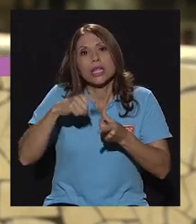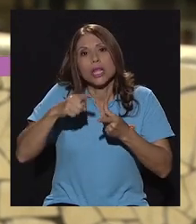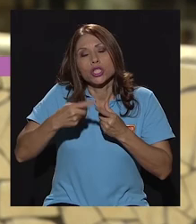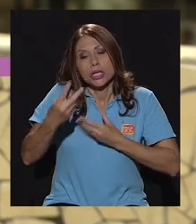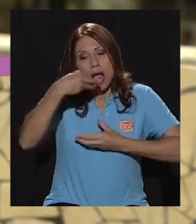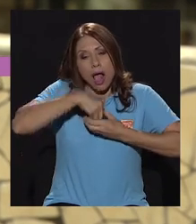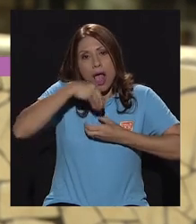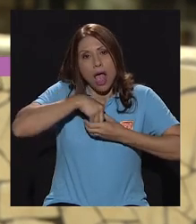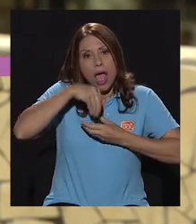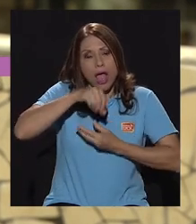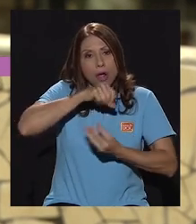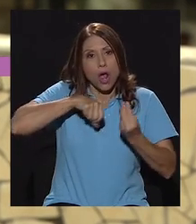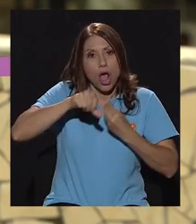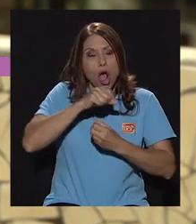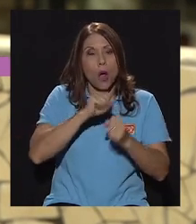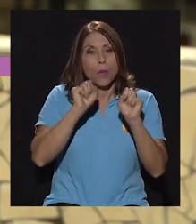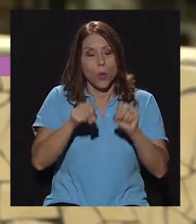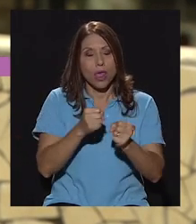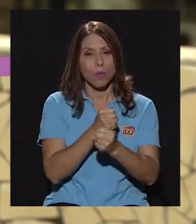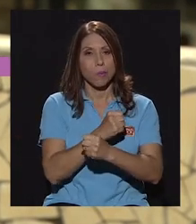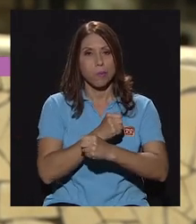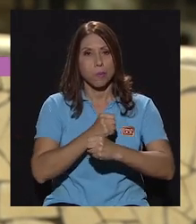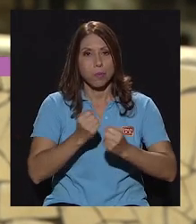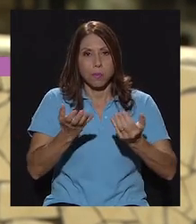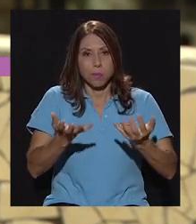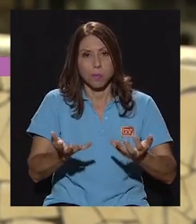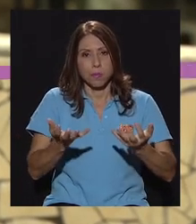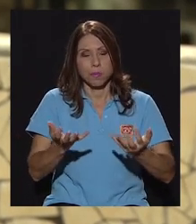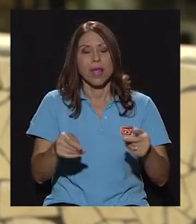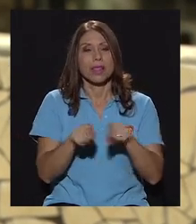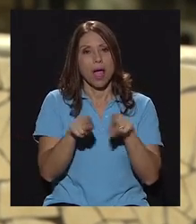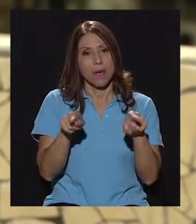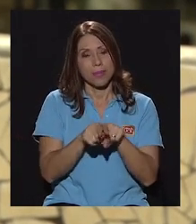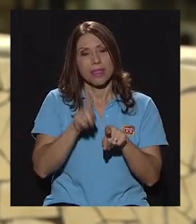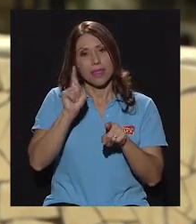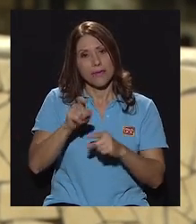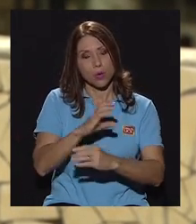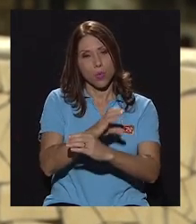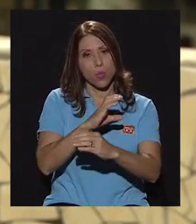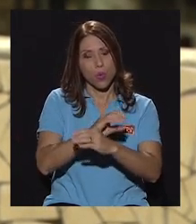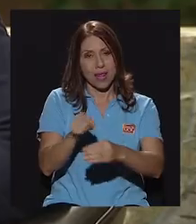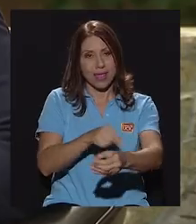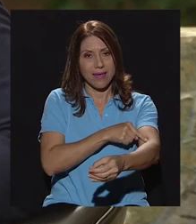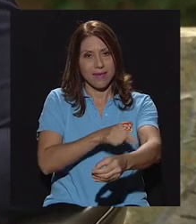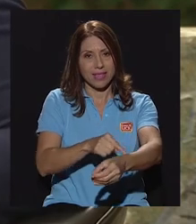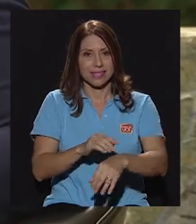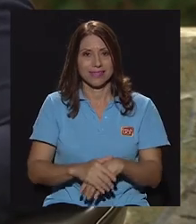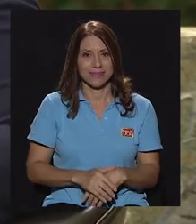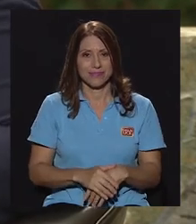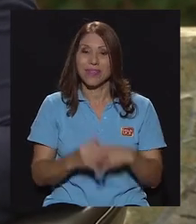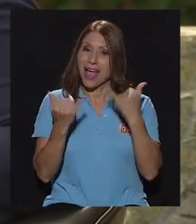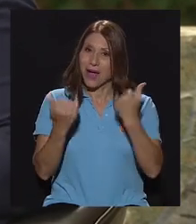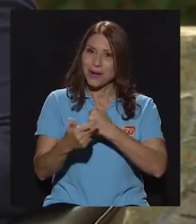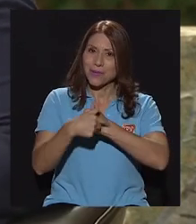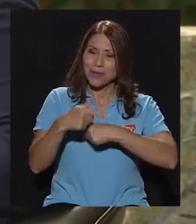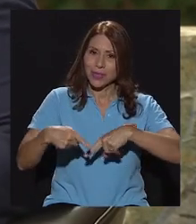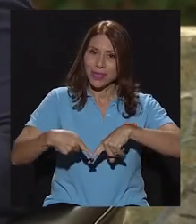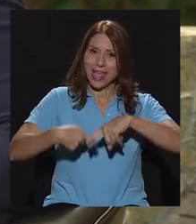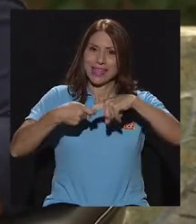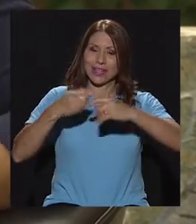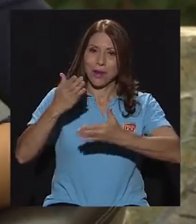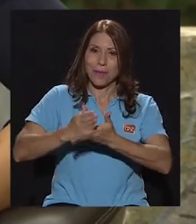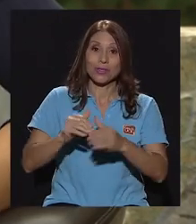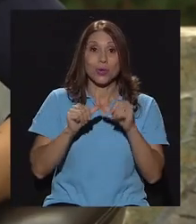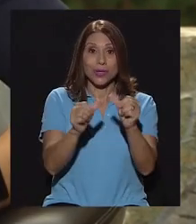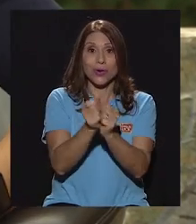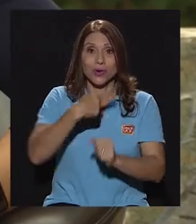cantidad de grasa que consume y puede aumentar el peso, que también es un factor que tenemos que controlar en diabetes. Marcela, es momento de hacer una